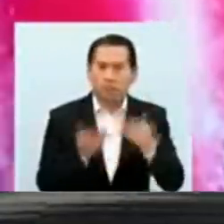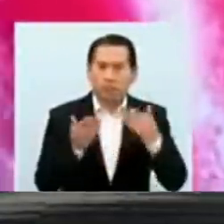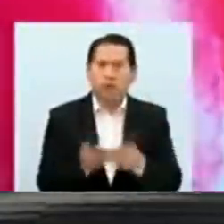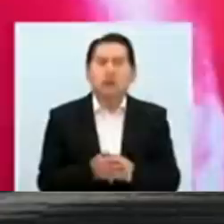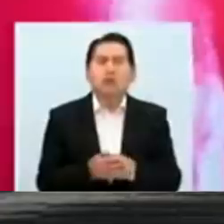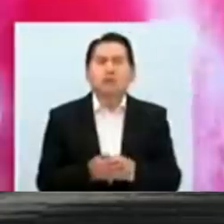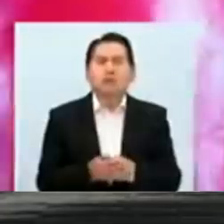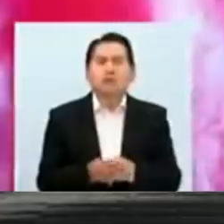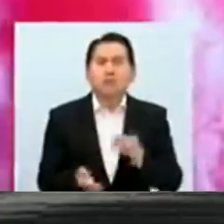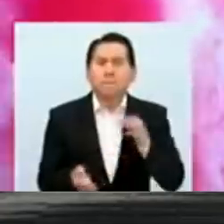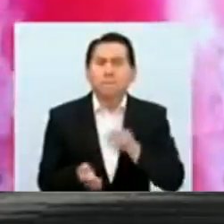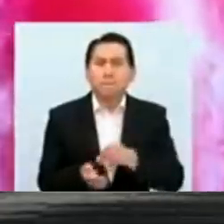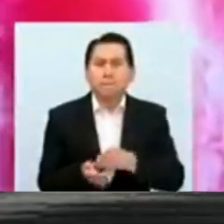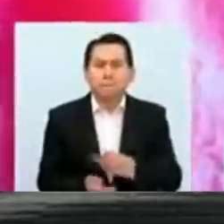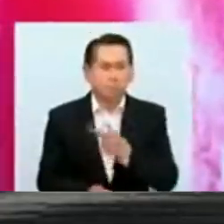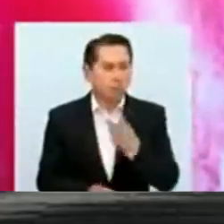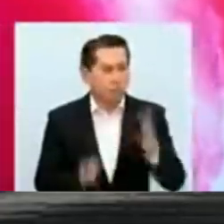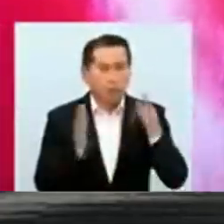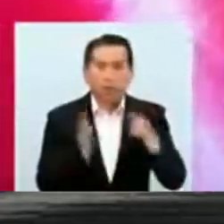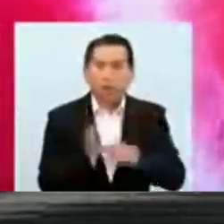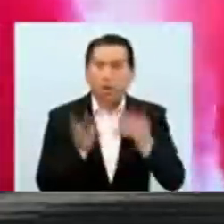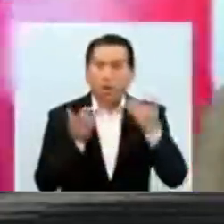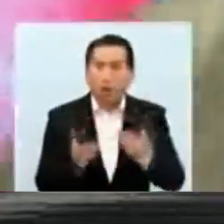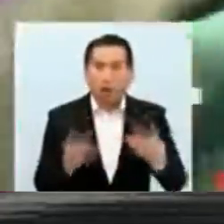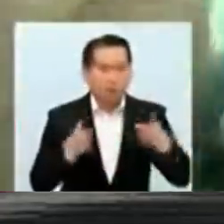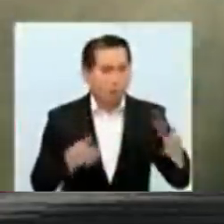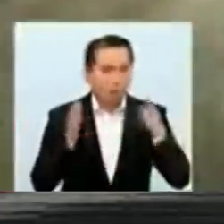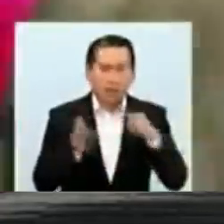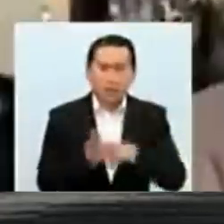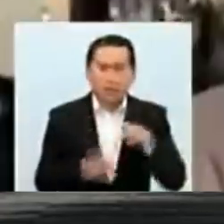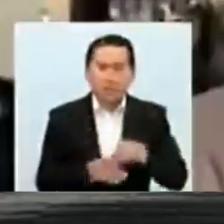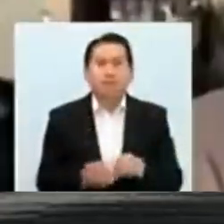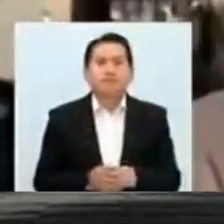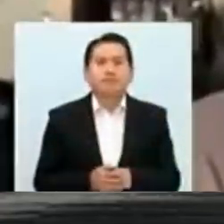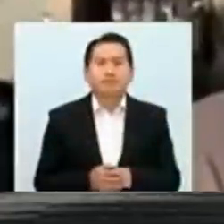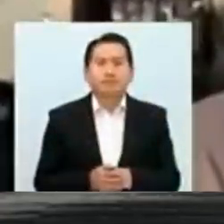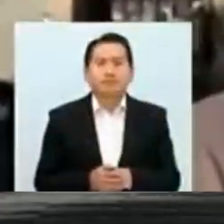donde dos médicos la atendieron y ahora realiza un tratamiento.